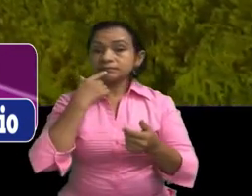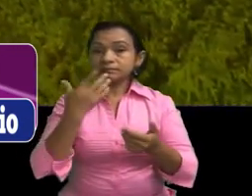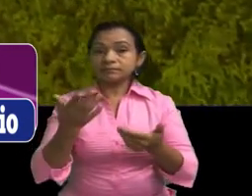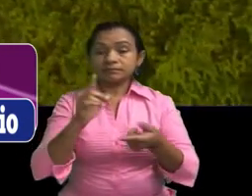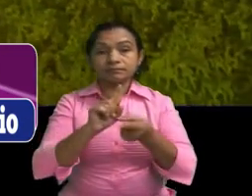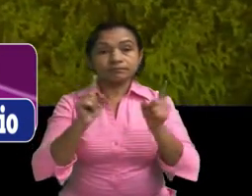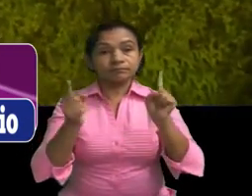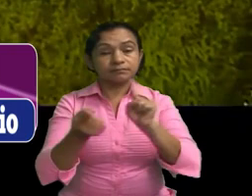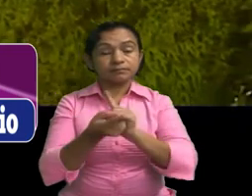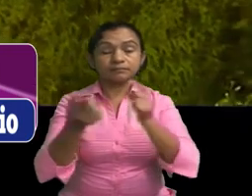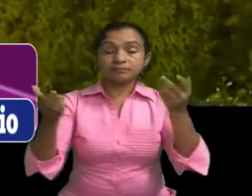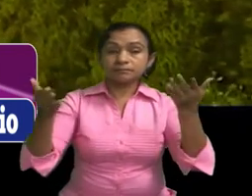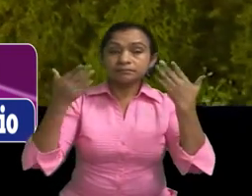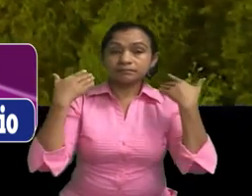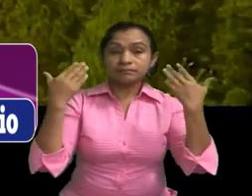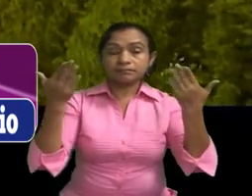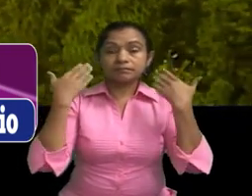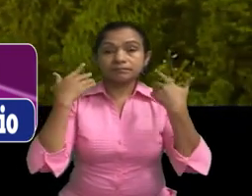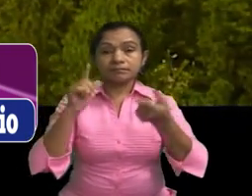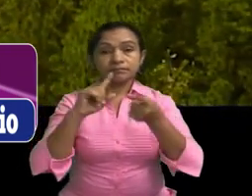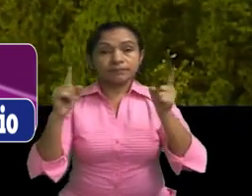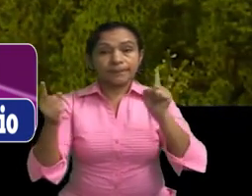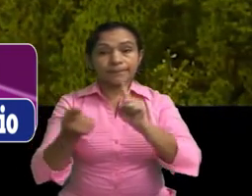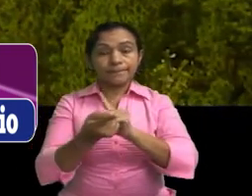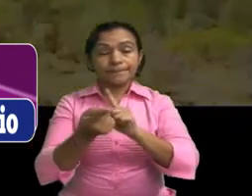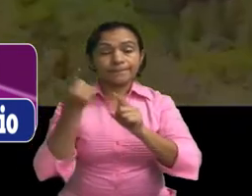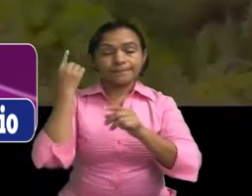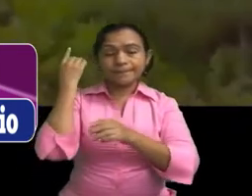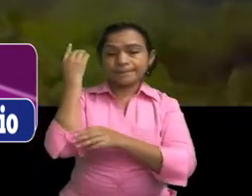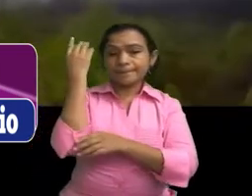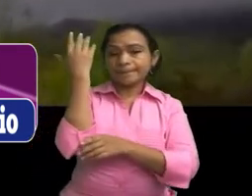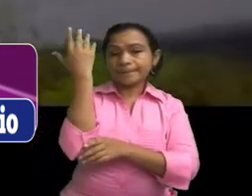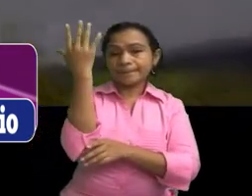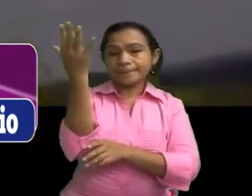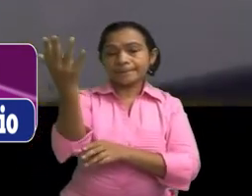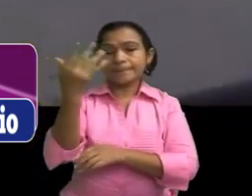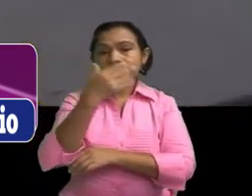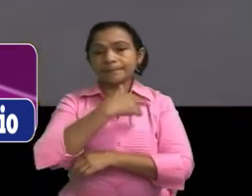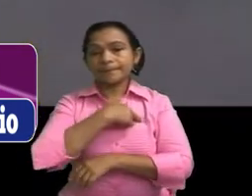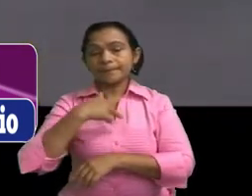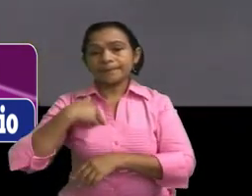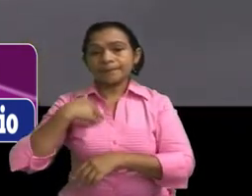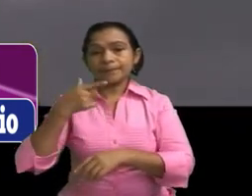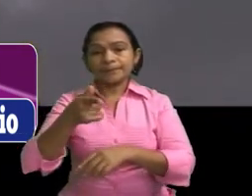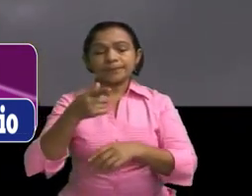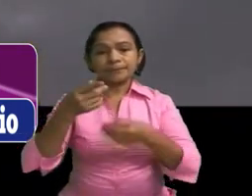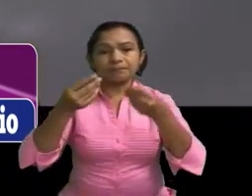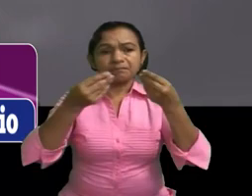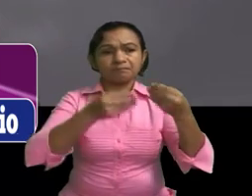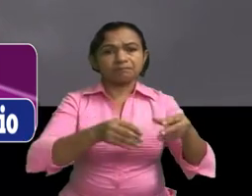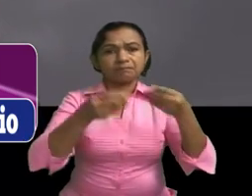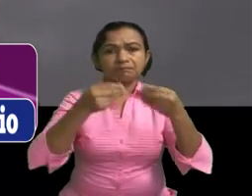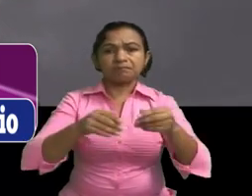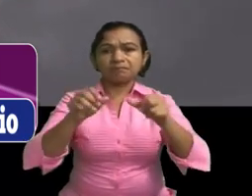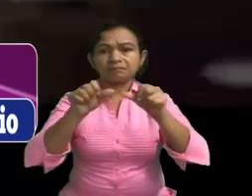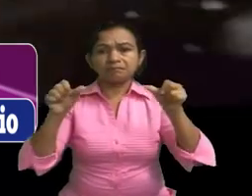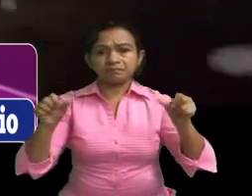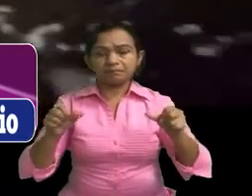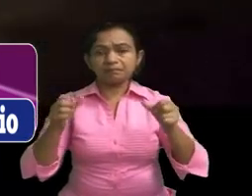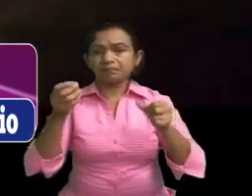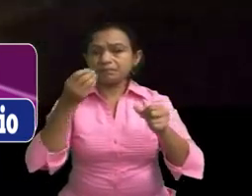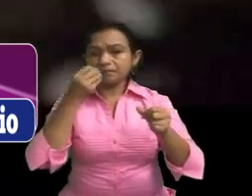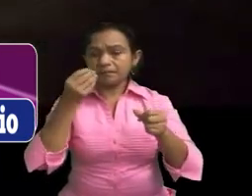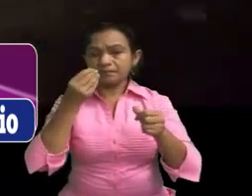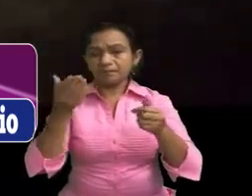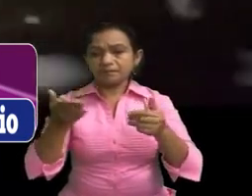cambio de clima también y la alteración en los bosques también hace que vayan desapareciendo especies que son alimentos para